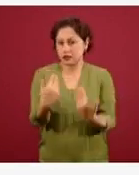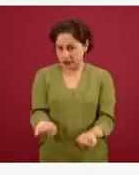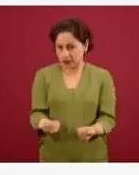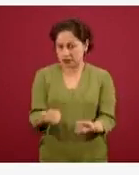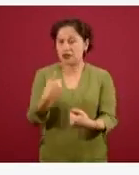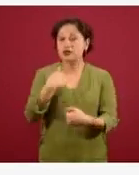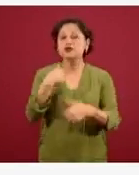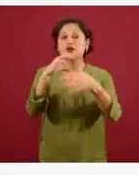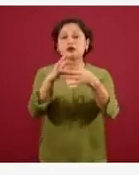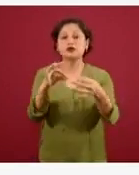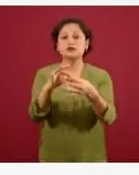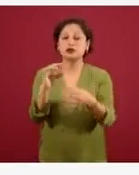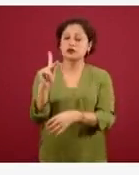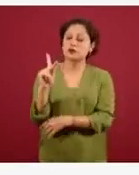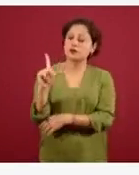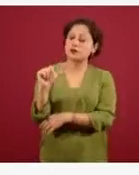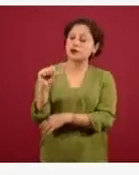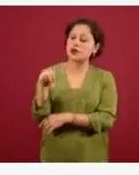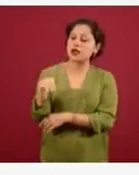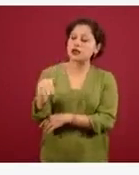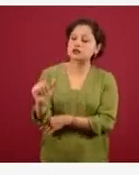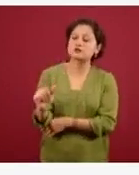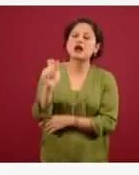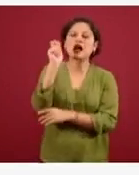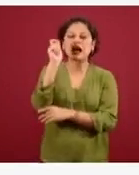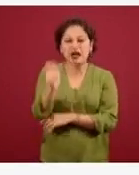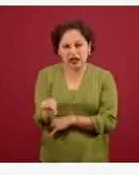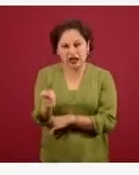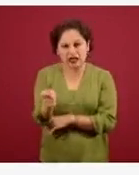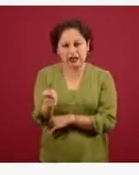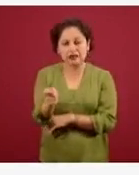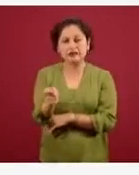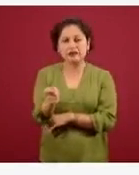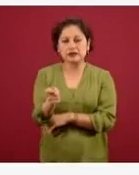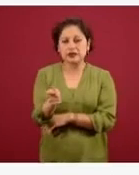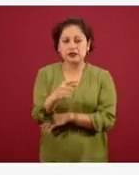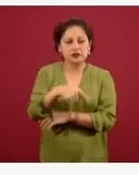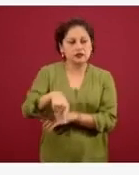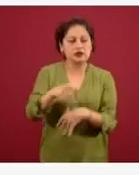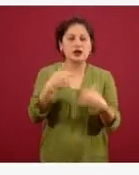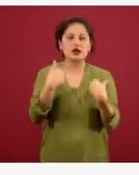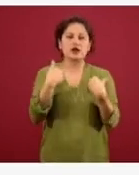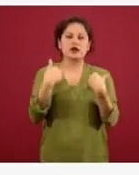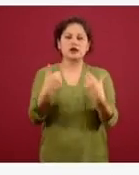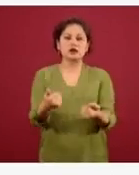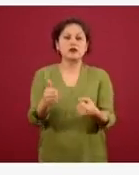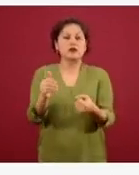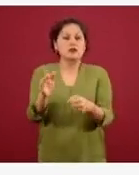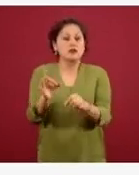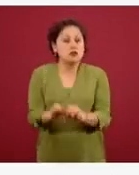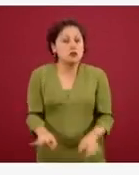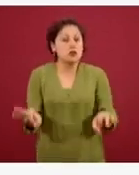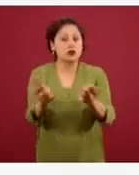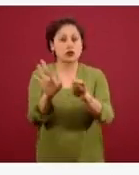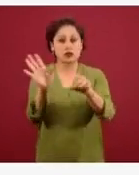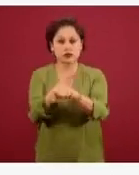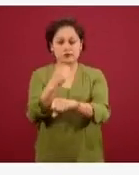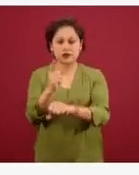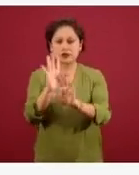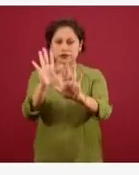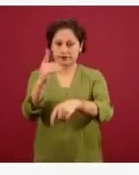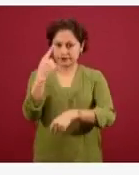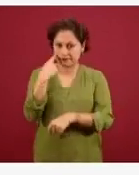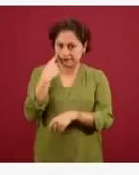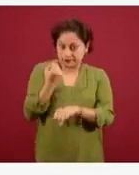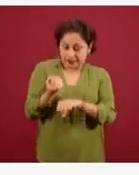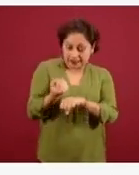el plasma, para que vayamos entendiendo esto y la importancia que ahora tiene. El plasma es la parte líquida de la